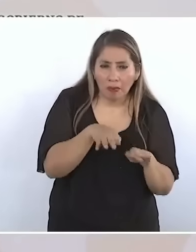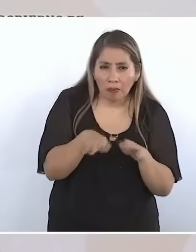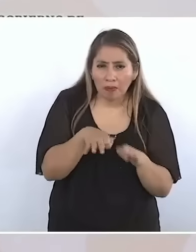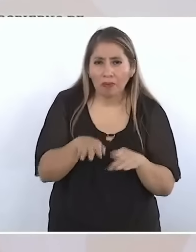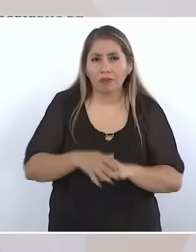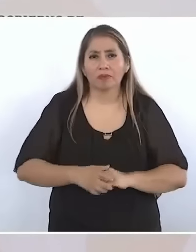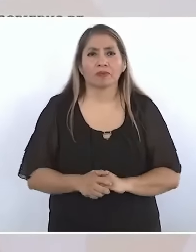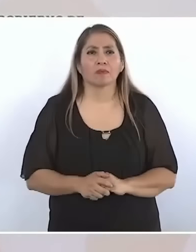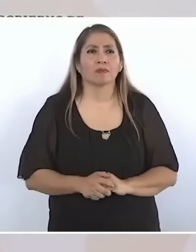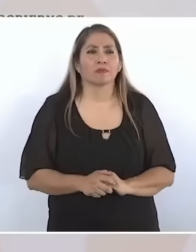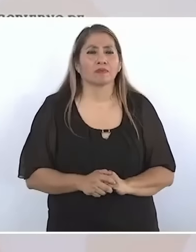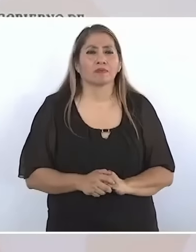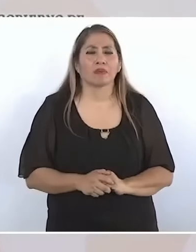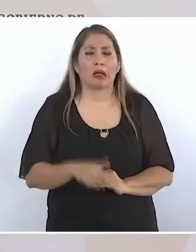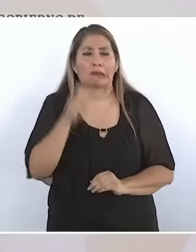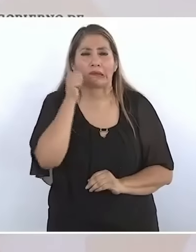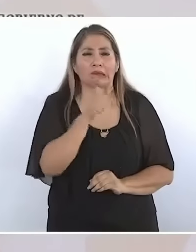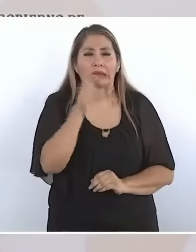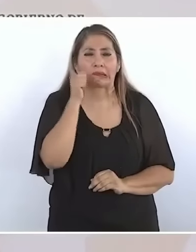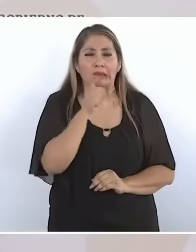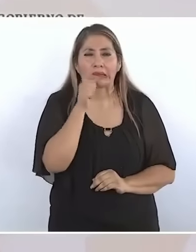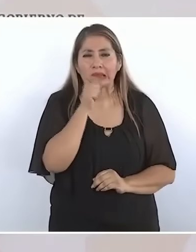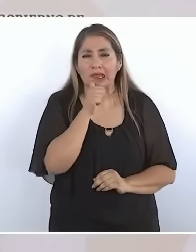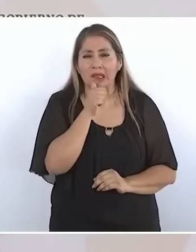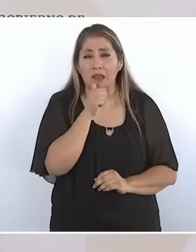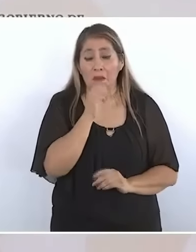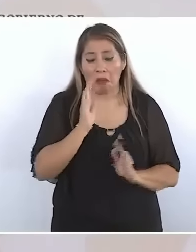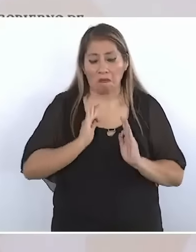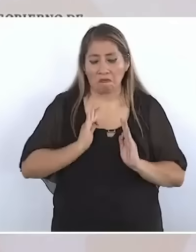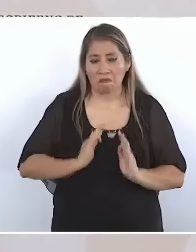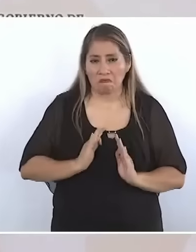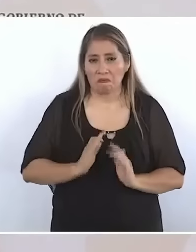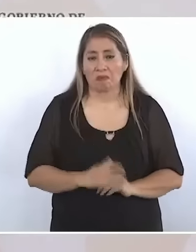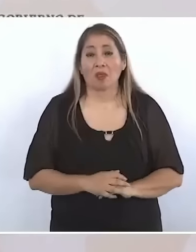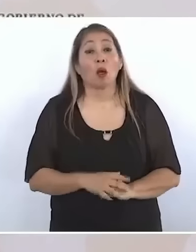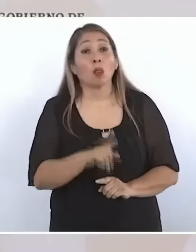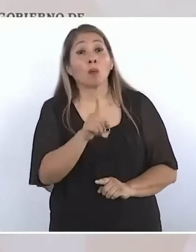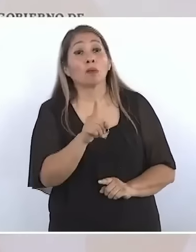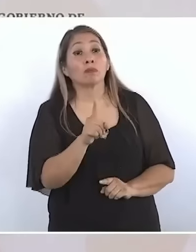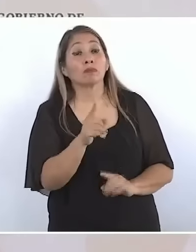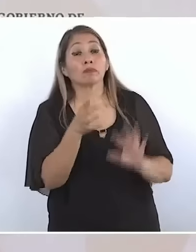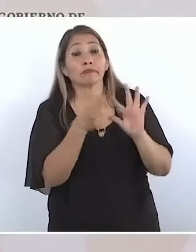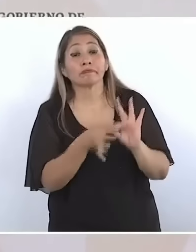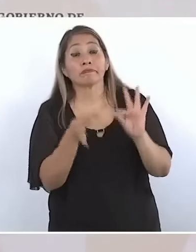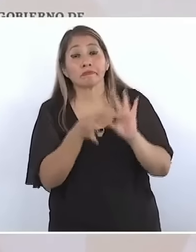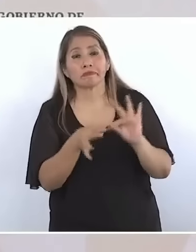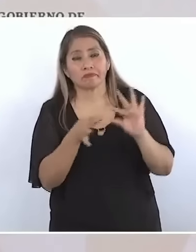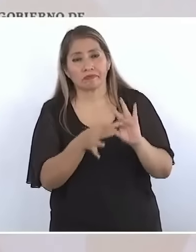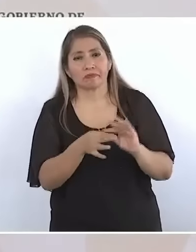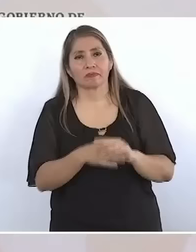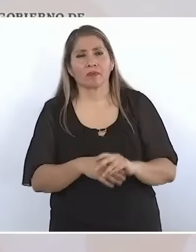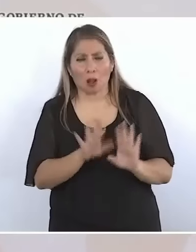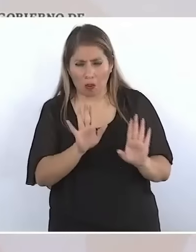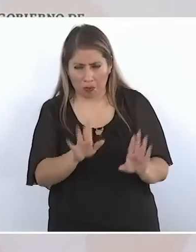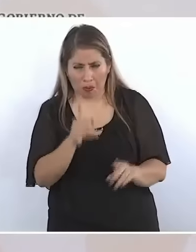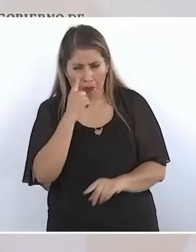que siempre haya bienestar. Nada más les comento algo así, para que